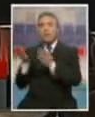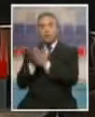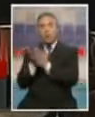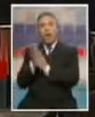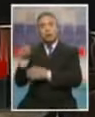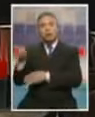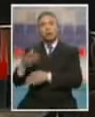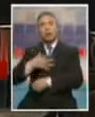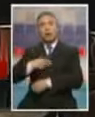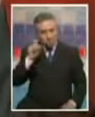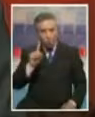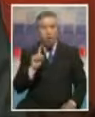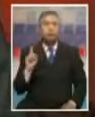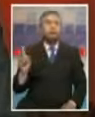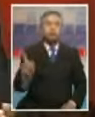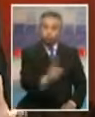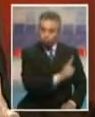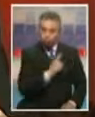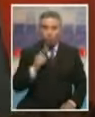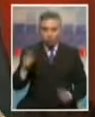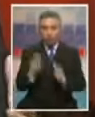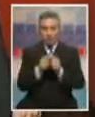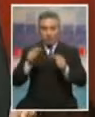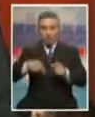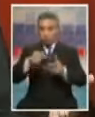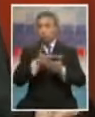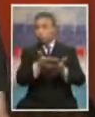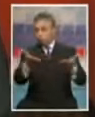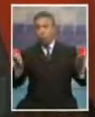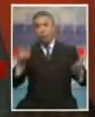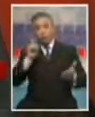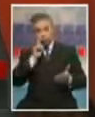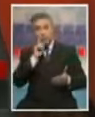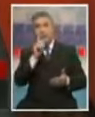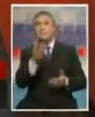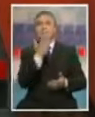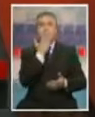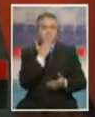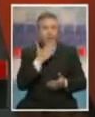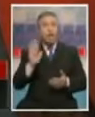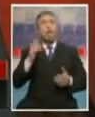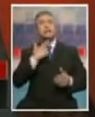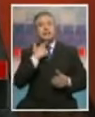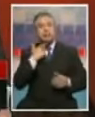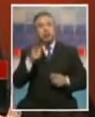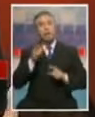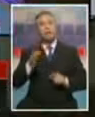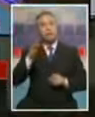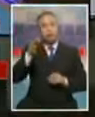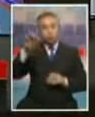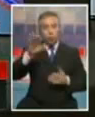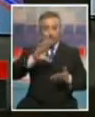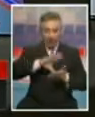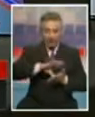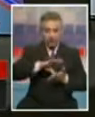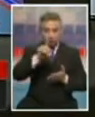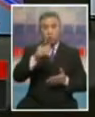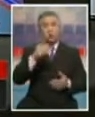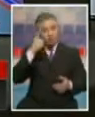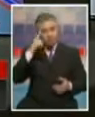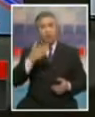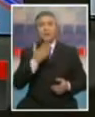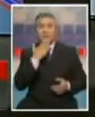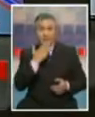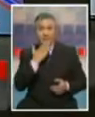ni más ni menos. Gracias. No hay ninguna duda de que todos ustedes tienen las mejores intenciones para el futuro del país, pero también, legítimamente,